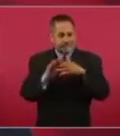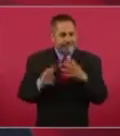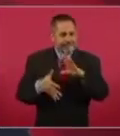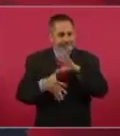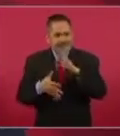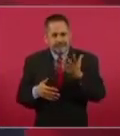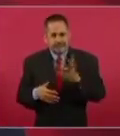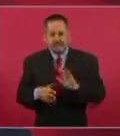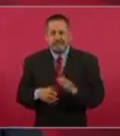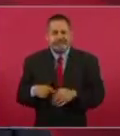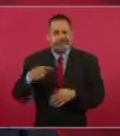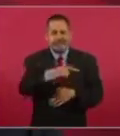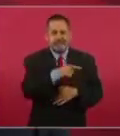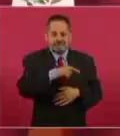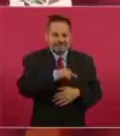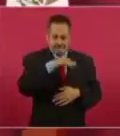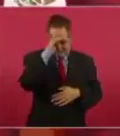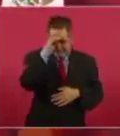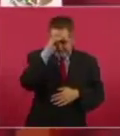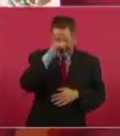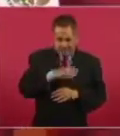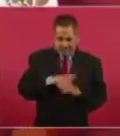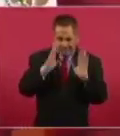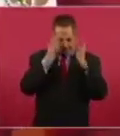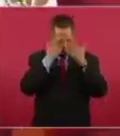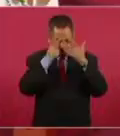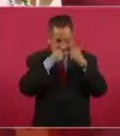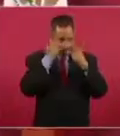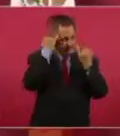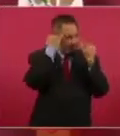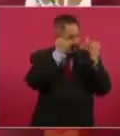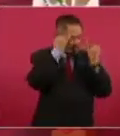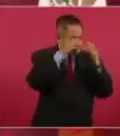están muy ideologizados